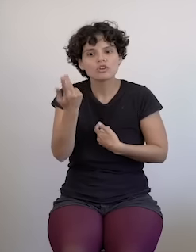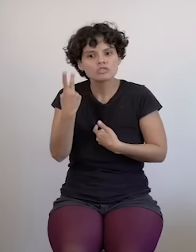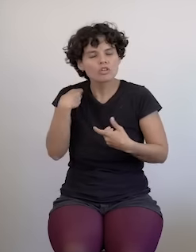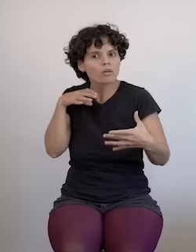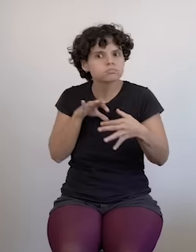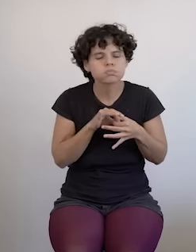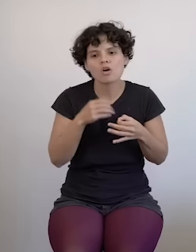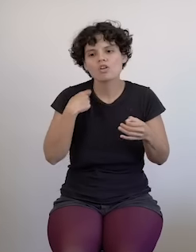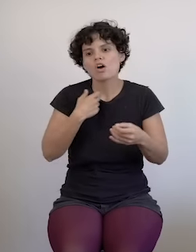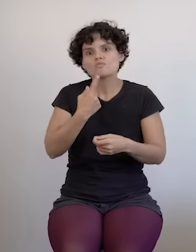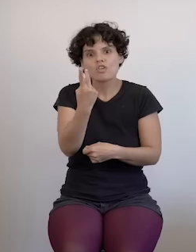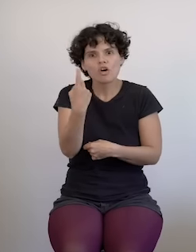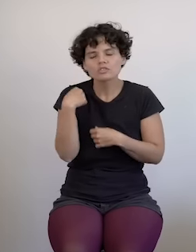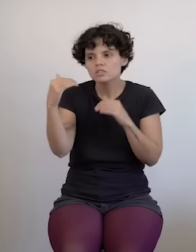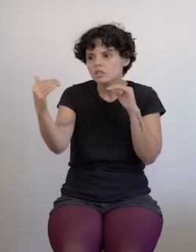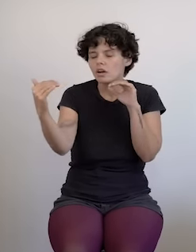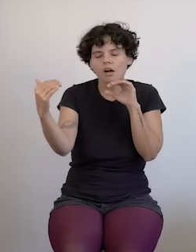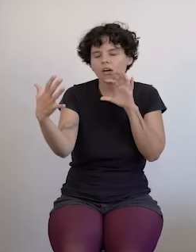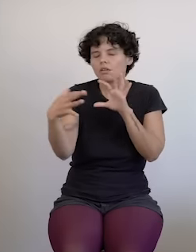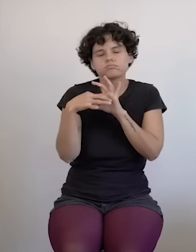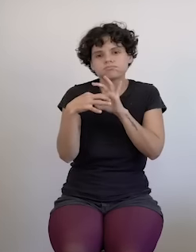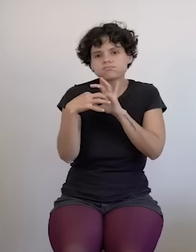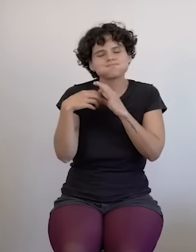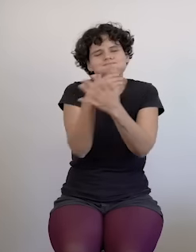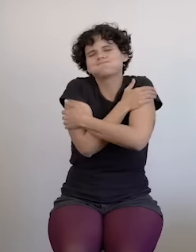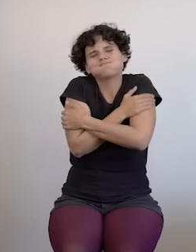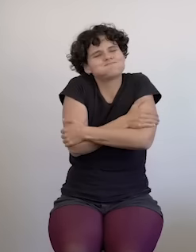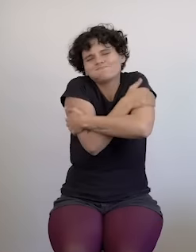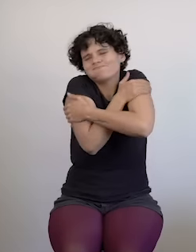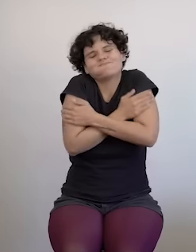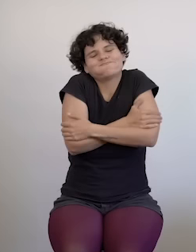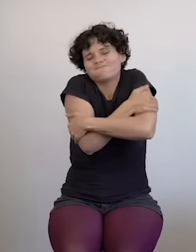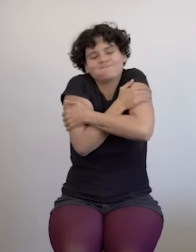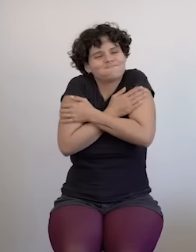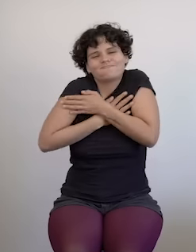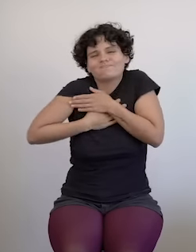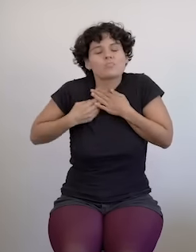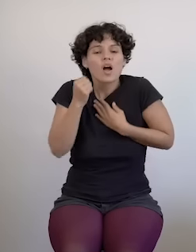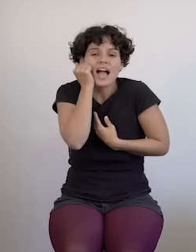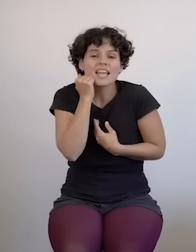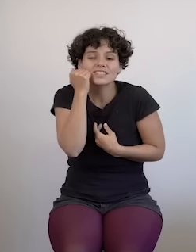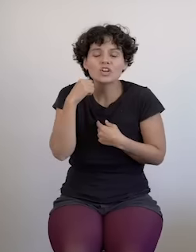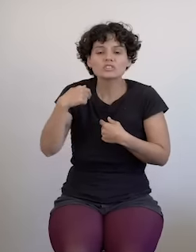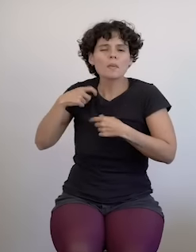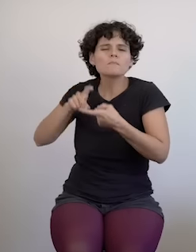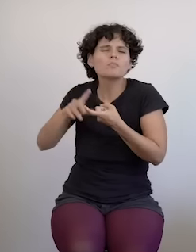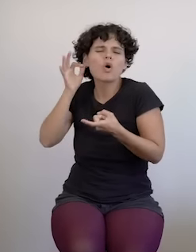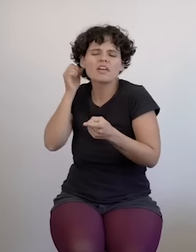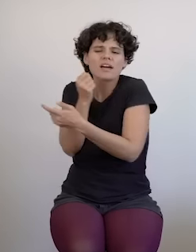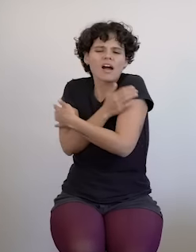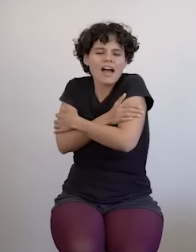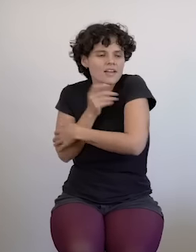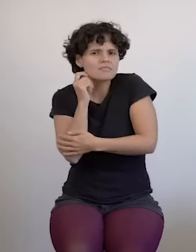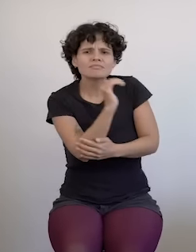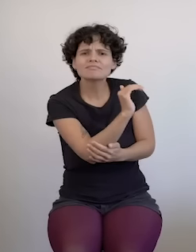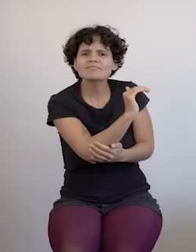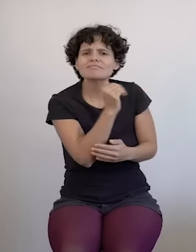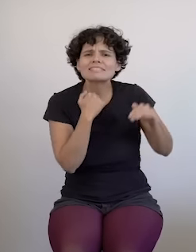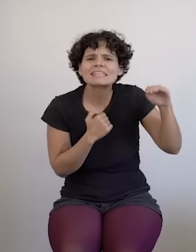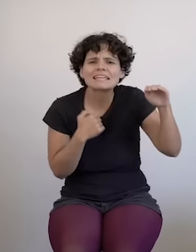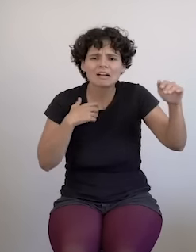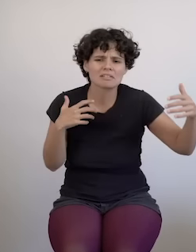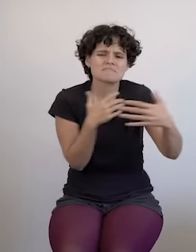fue el mismo abrazo que te dio a ti, así el loco así, terrible cariñoso, ¿cachai? Estuvimos todo el día abrazados en ese momento. Después abrazaba a mi señora y a